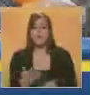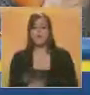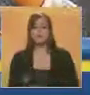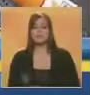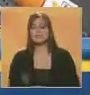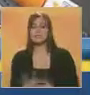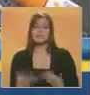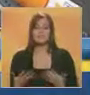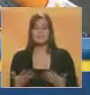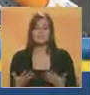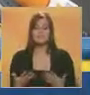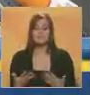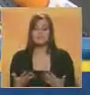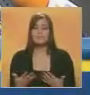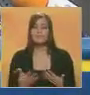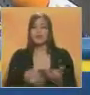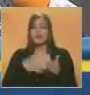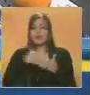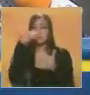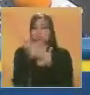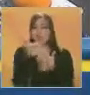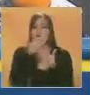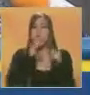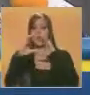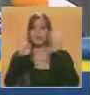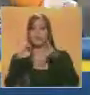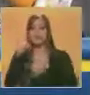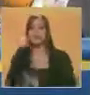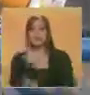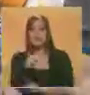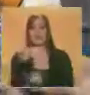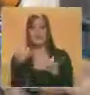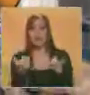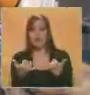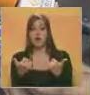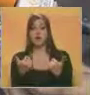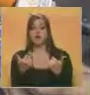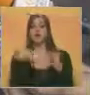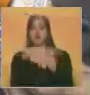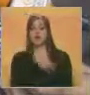los límites que los medios de comunicación tienen en el ejercicio de su actividad.